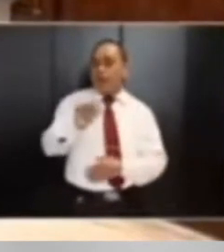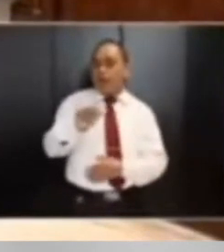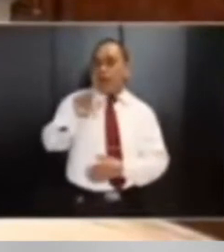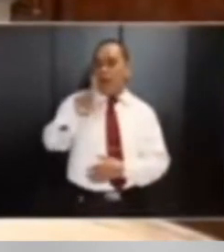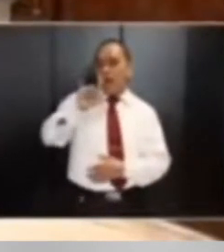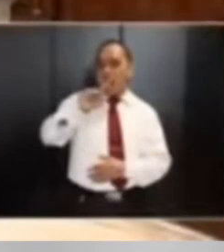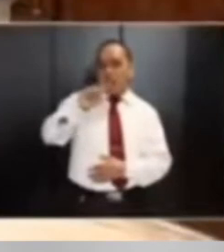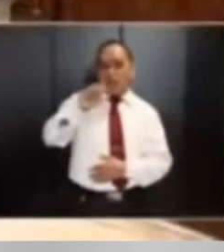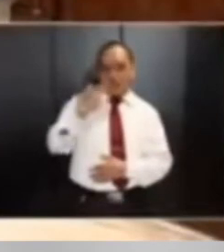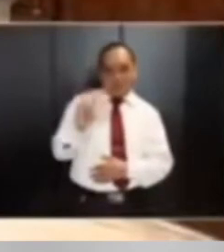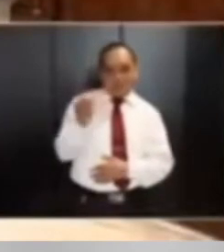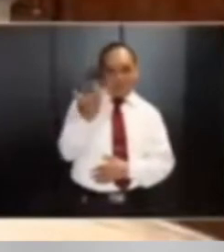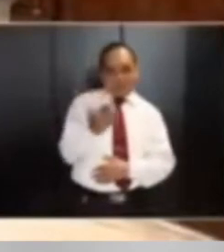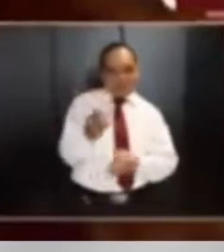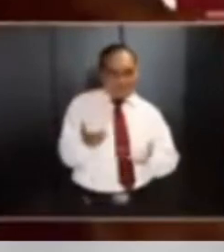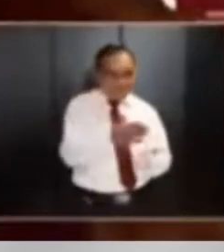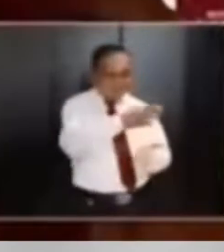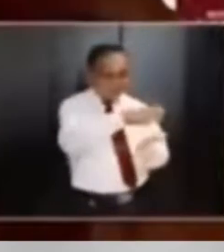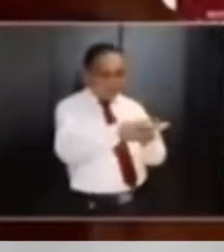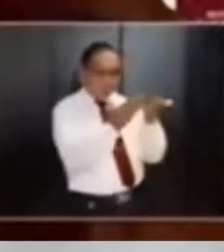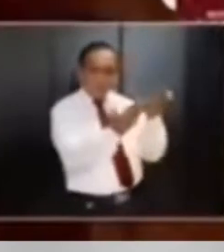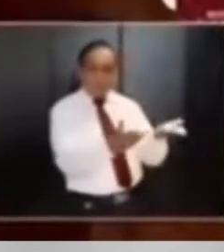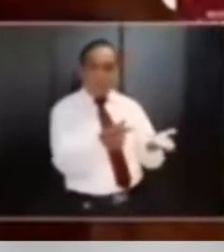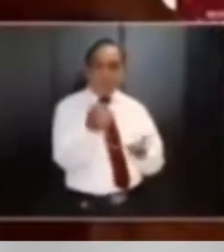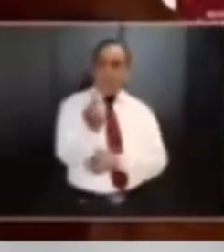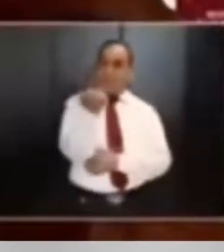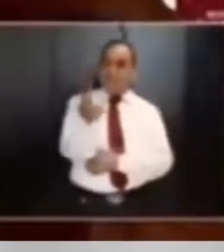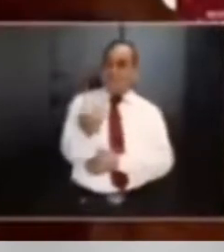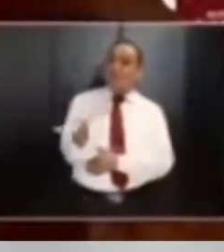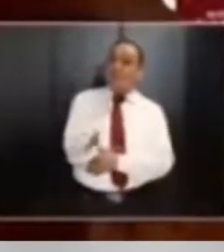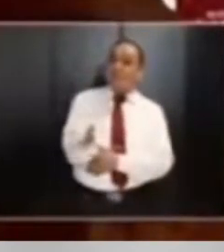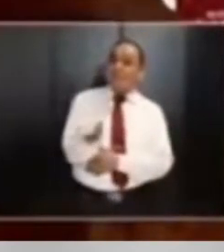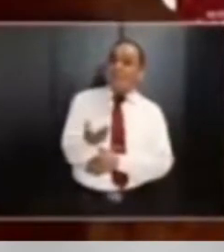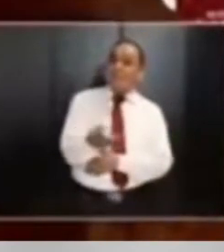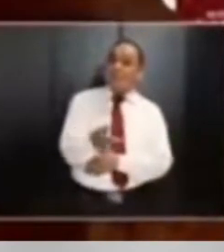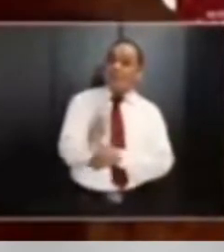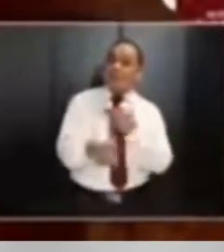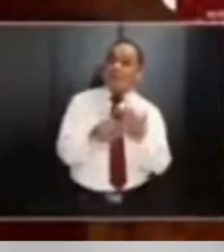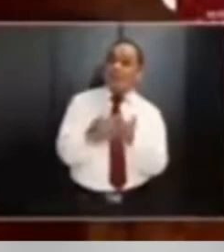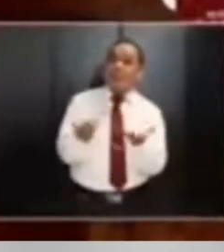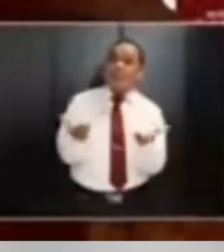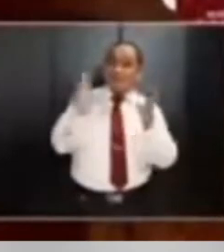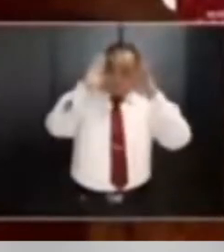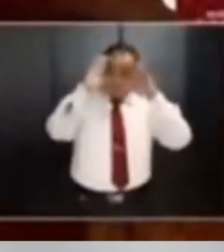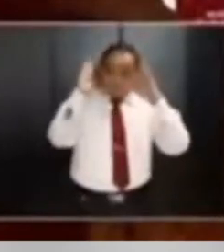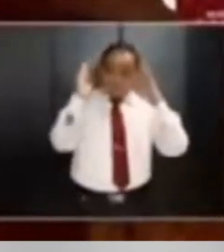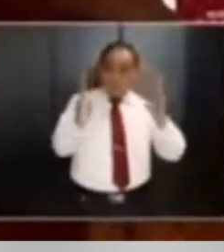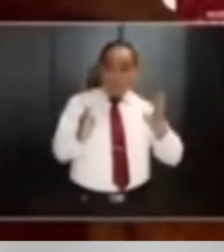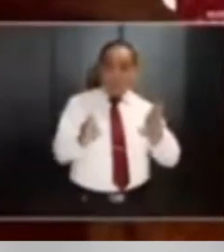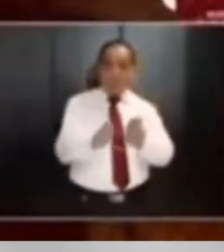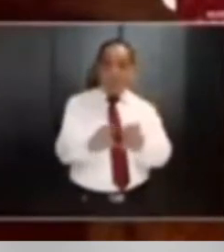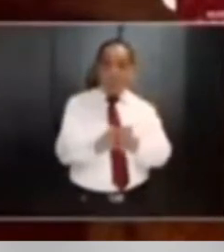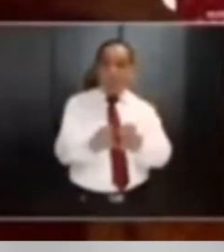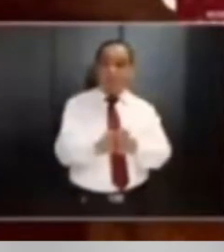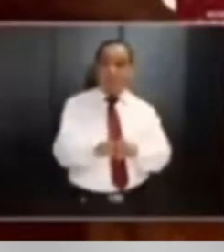se lo cobraron a él pero no son uno entonces pues los embaucaba con esa forma de ser pero